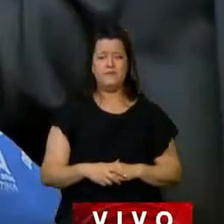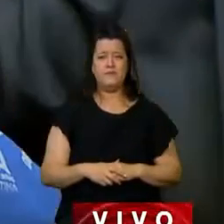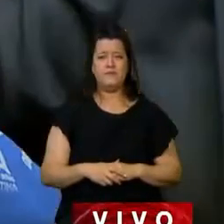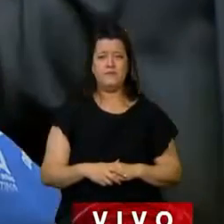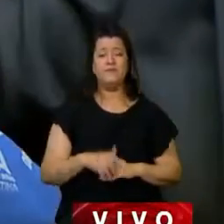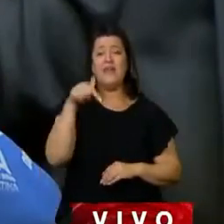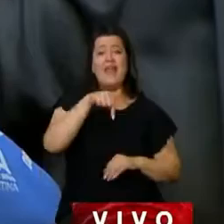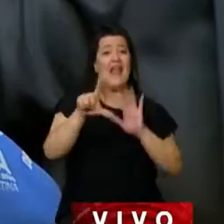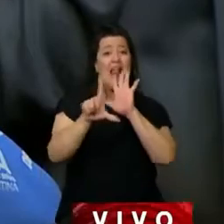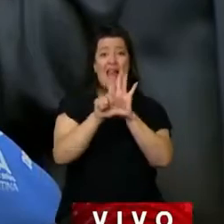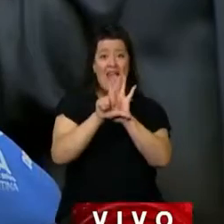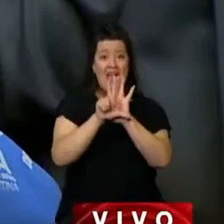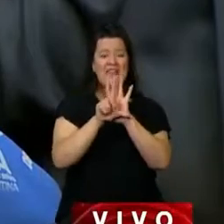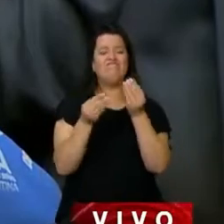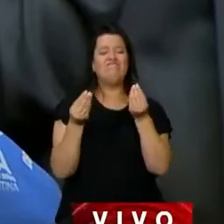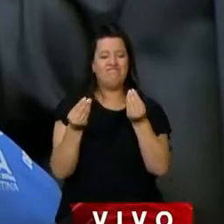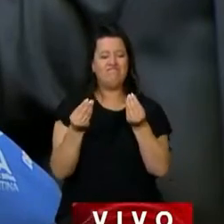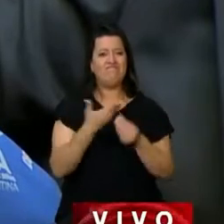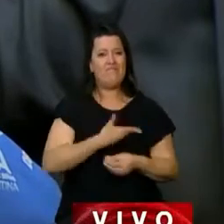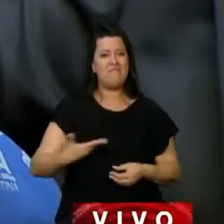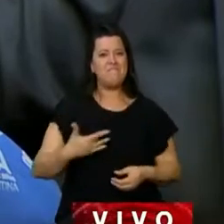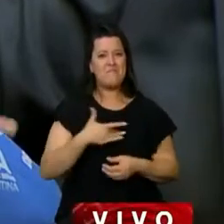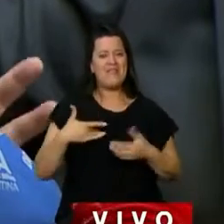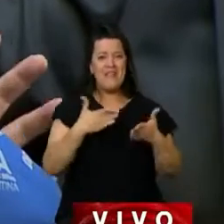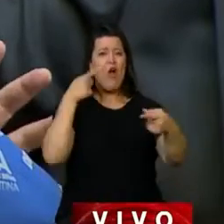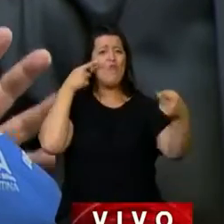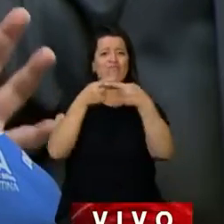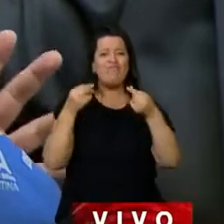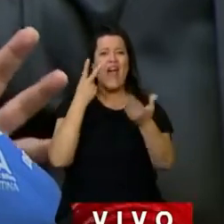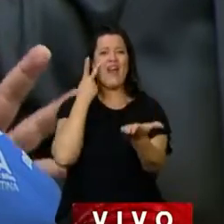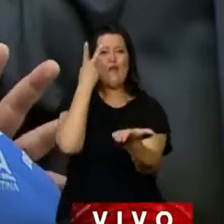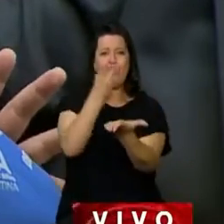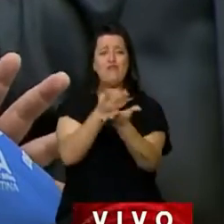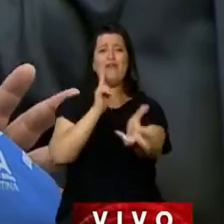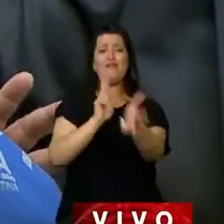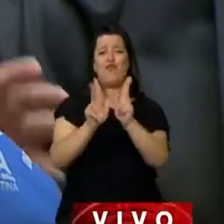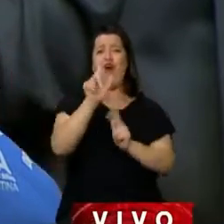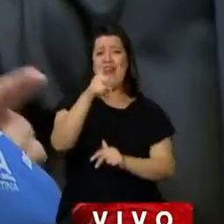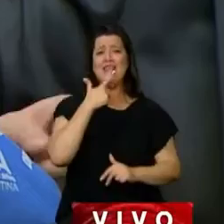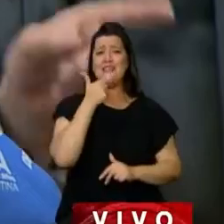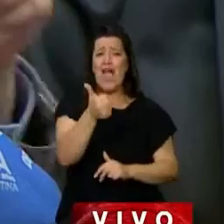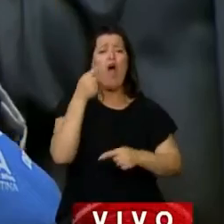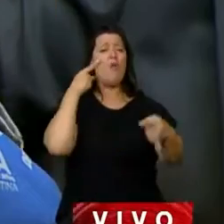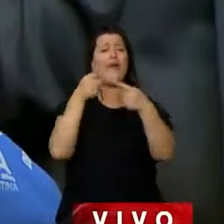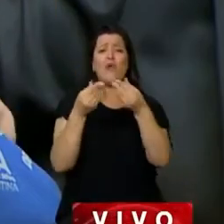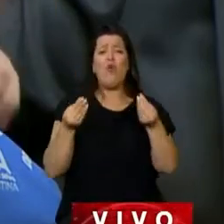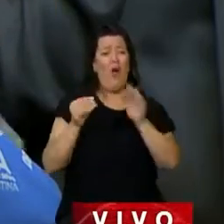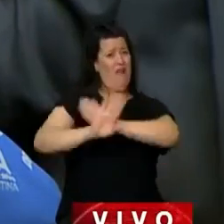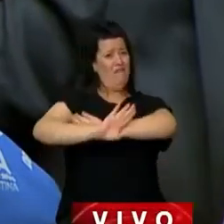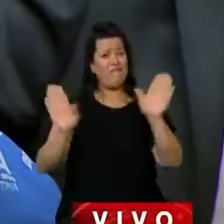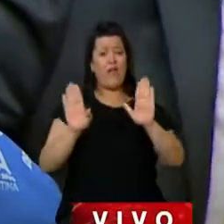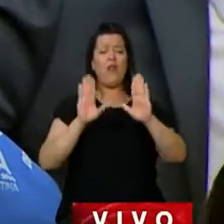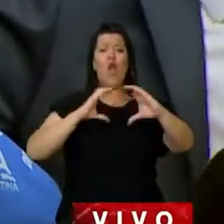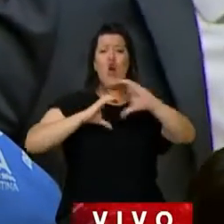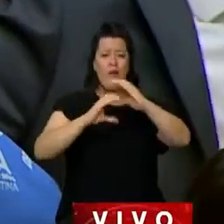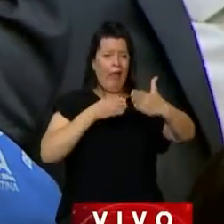Esta ley, entonces, señora Presidenta, apunta al reconocimiento de la lengua de señas argentina con la finalidad de eliminar las